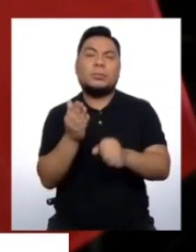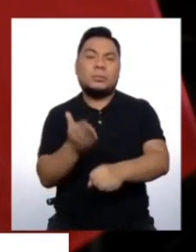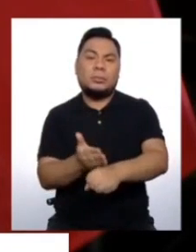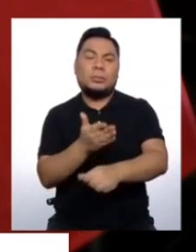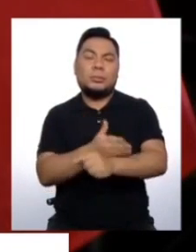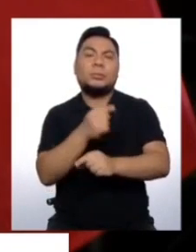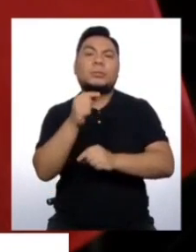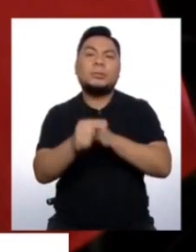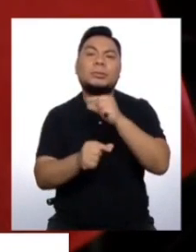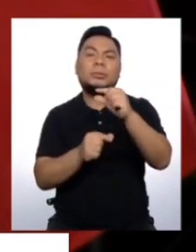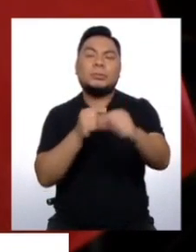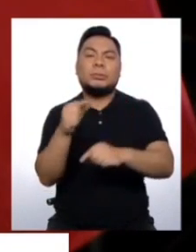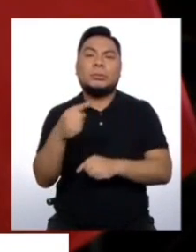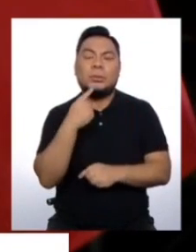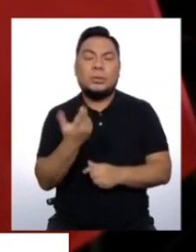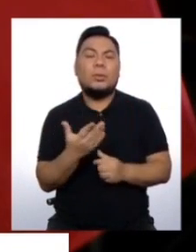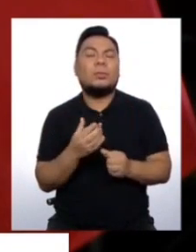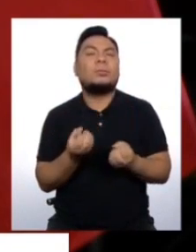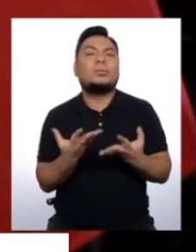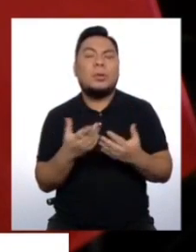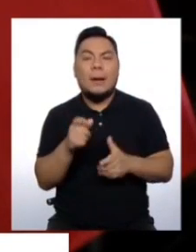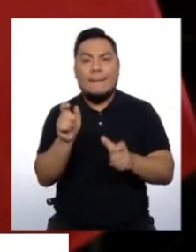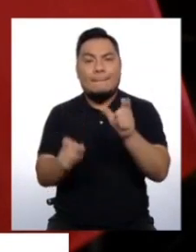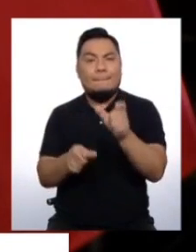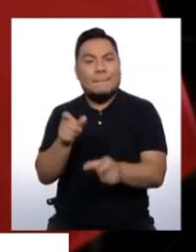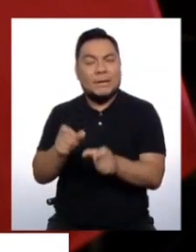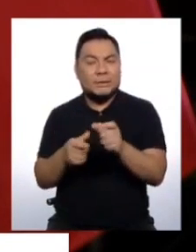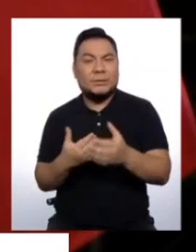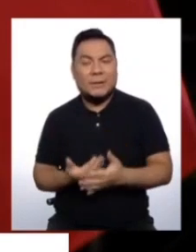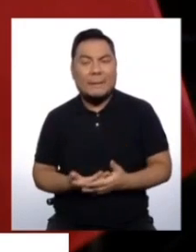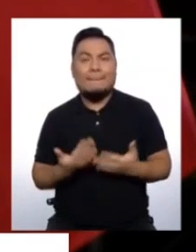y progresivamente el número de personas